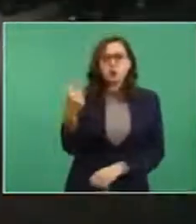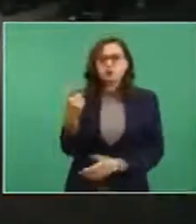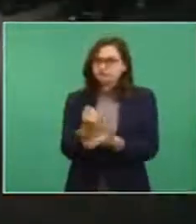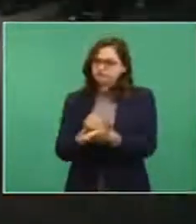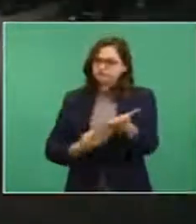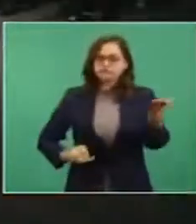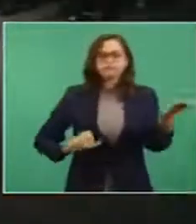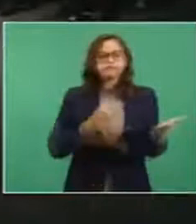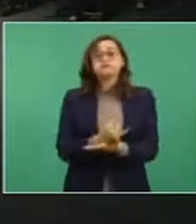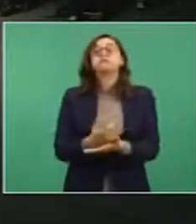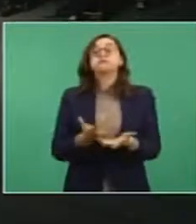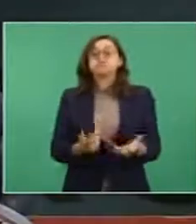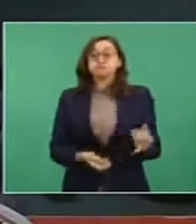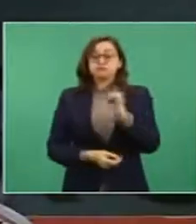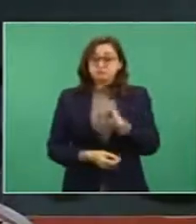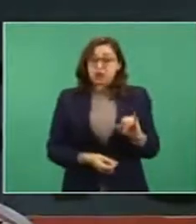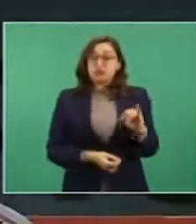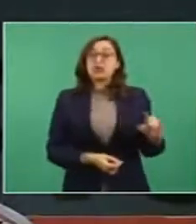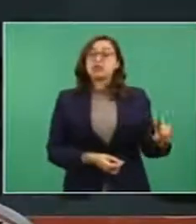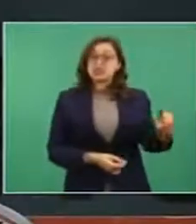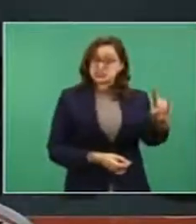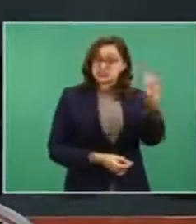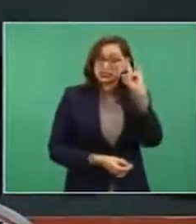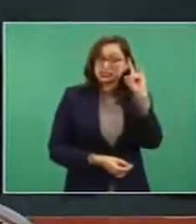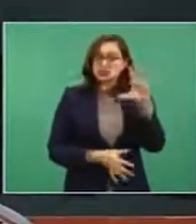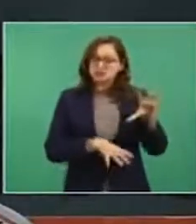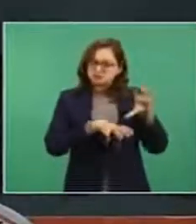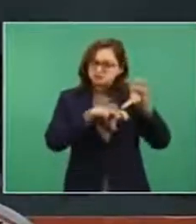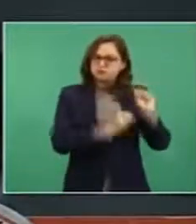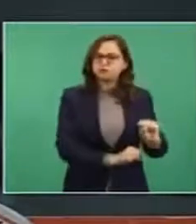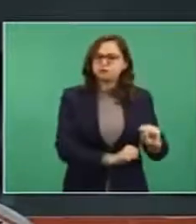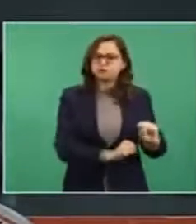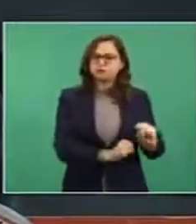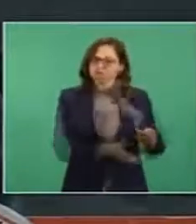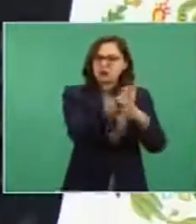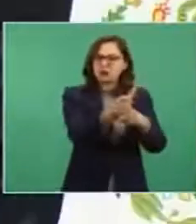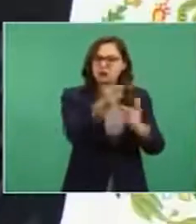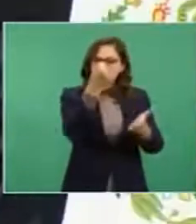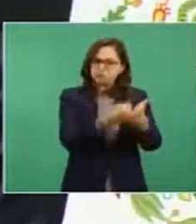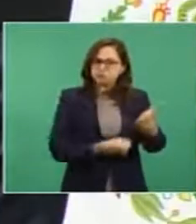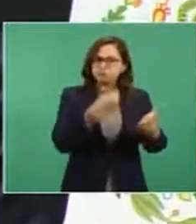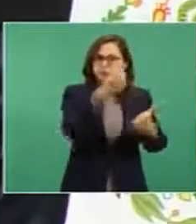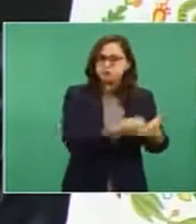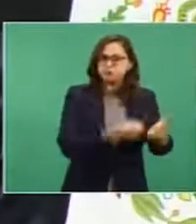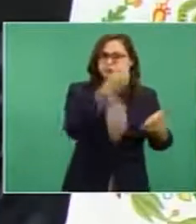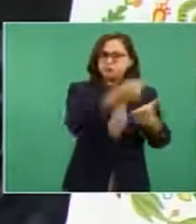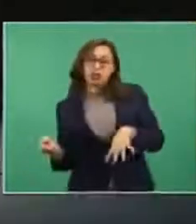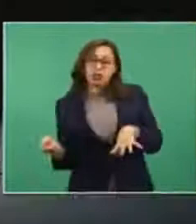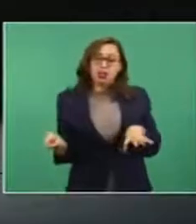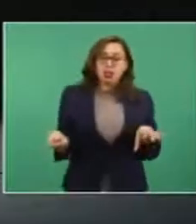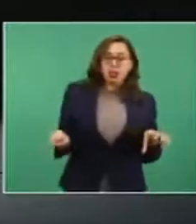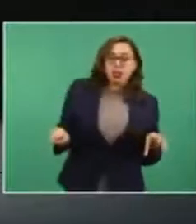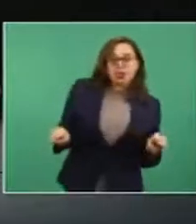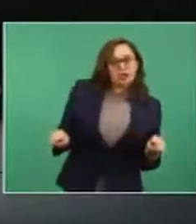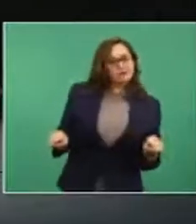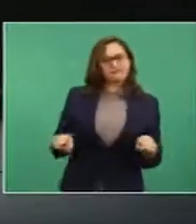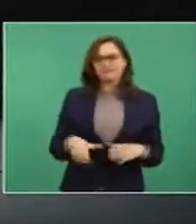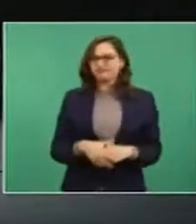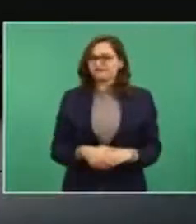error. Ser de izquierda es anclarnos en nuestros ideales y principios, no desdibujarnos,